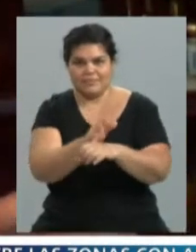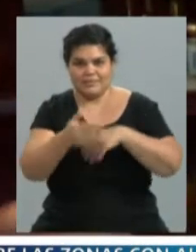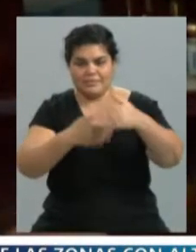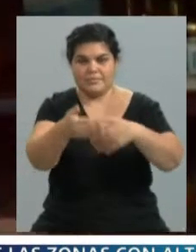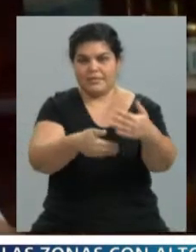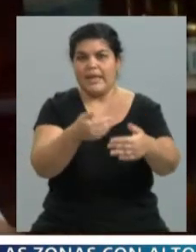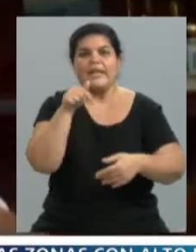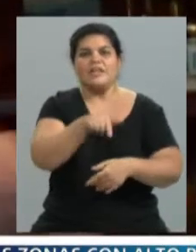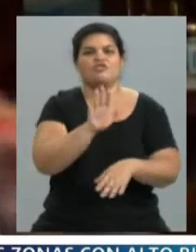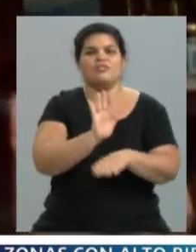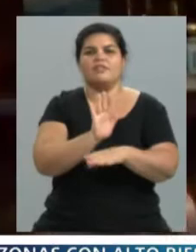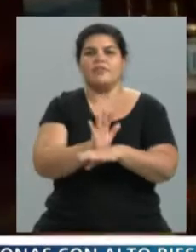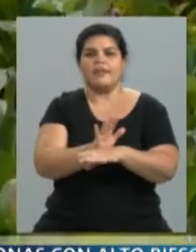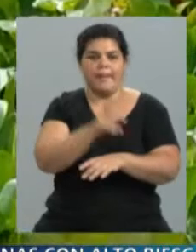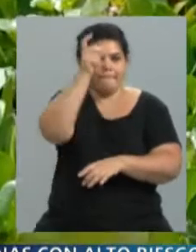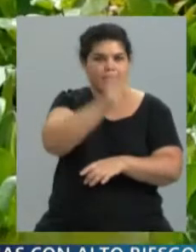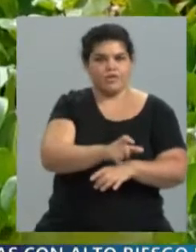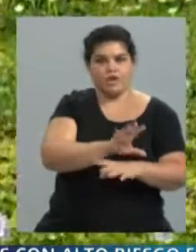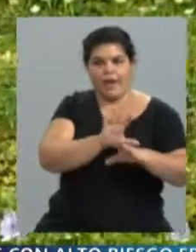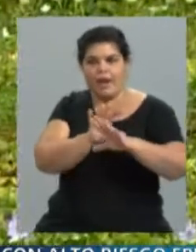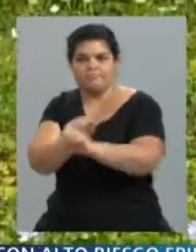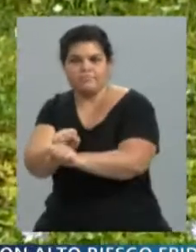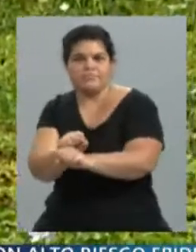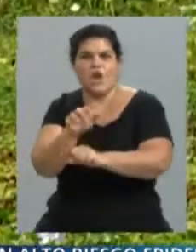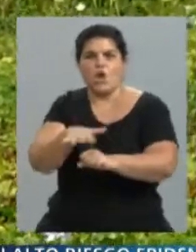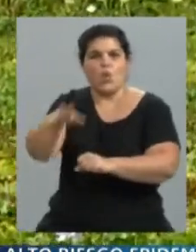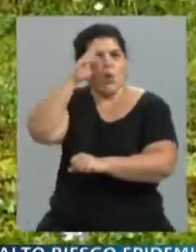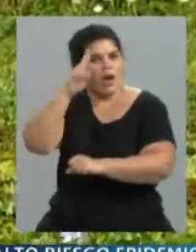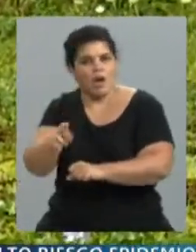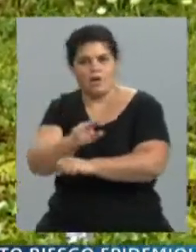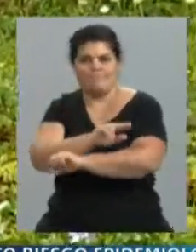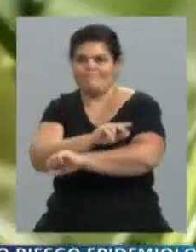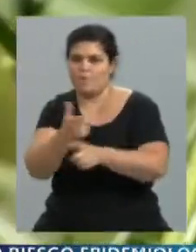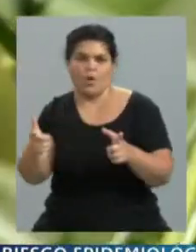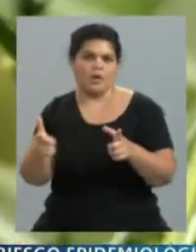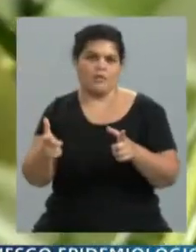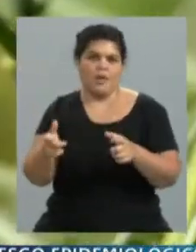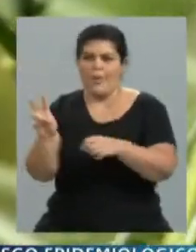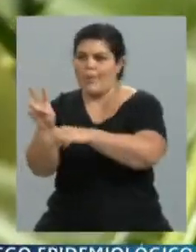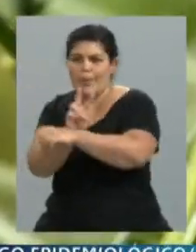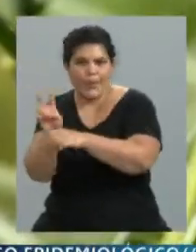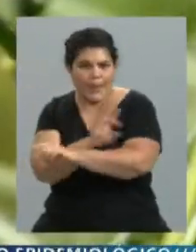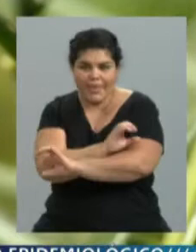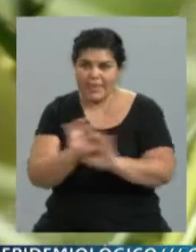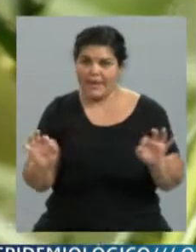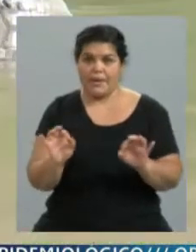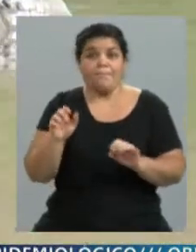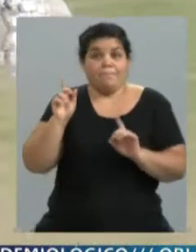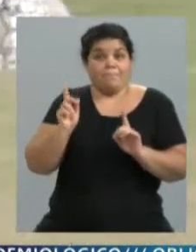invasión constante, con no respetar los espacios naturales. Entonces, definitivamente, digamos,